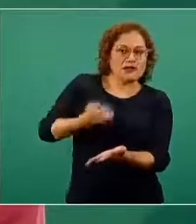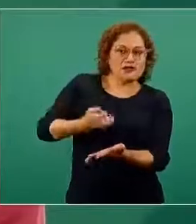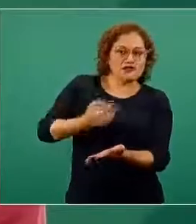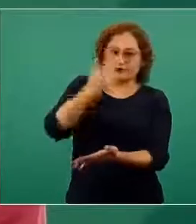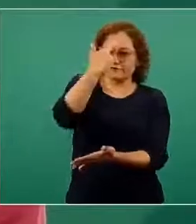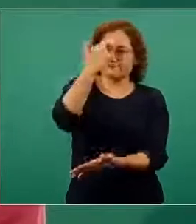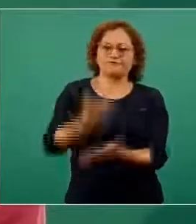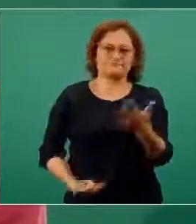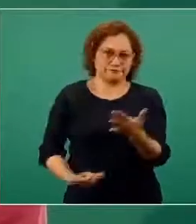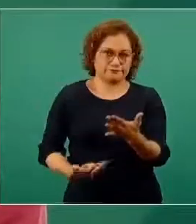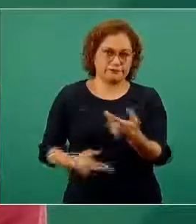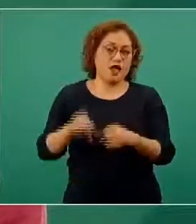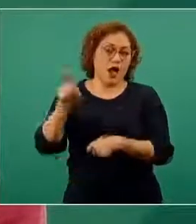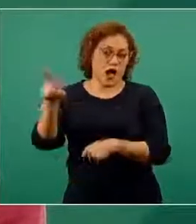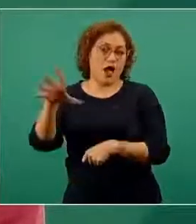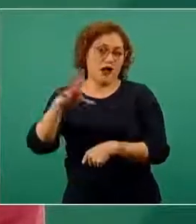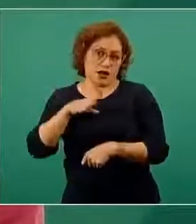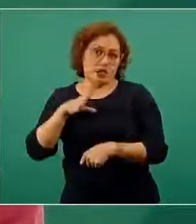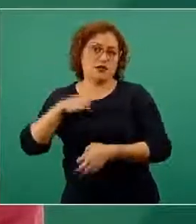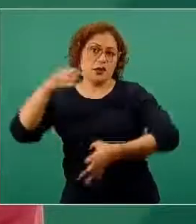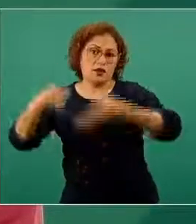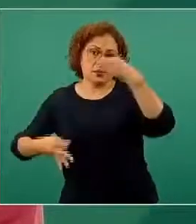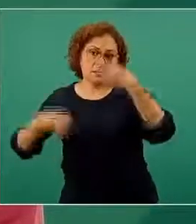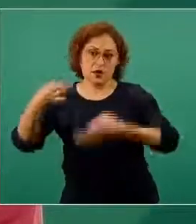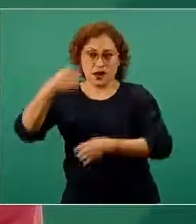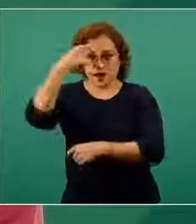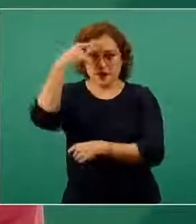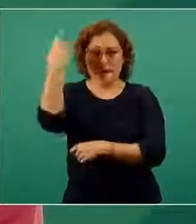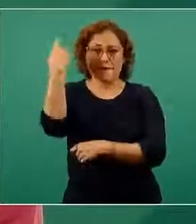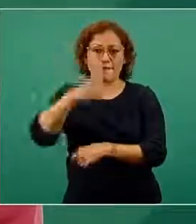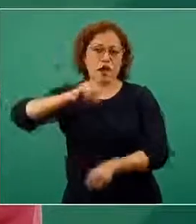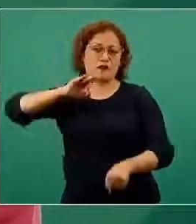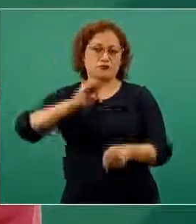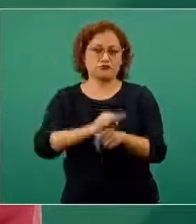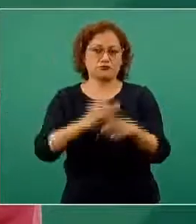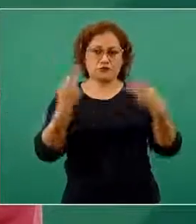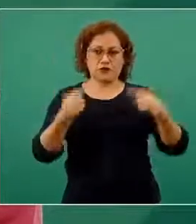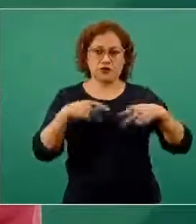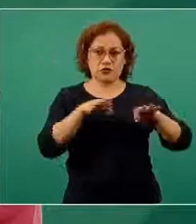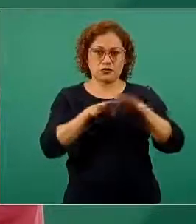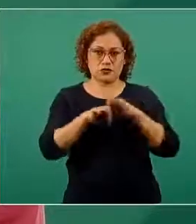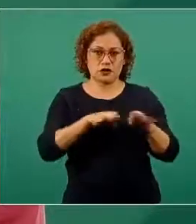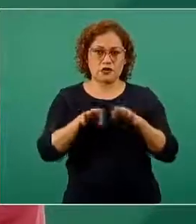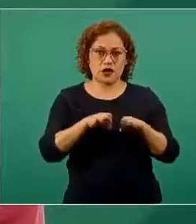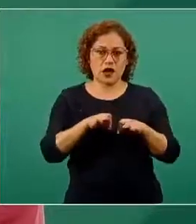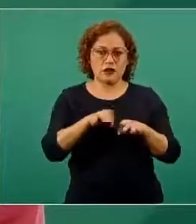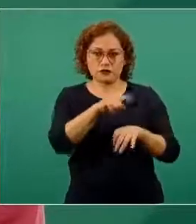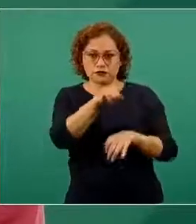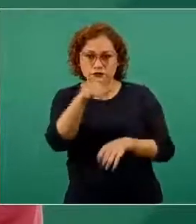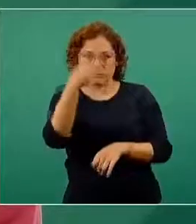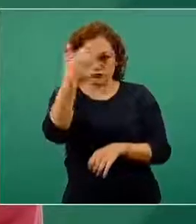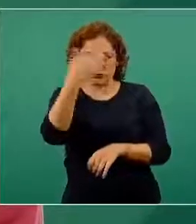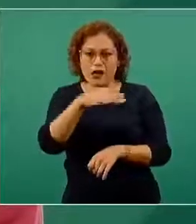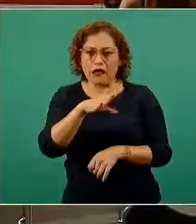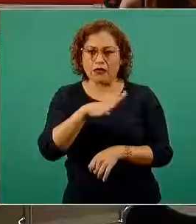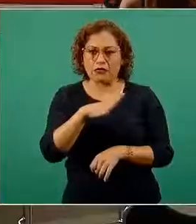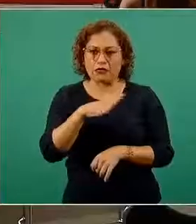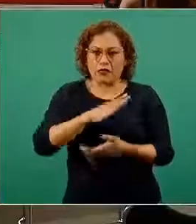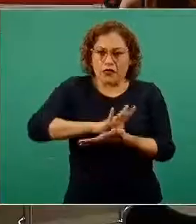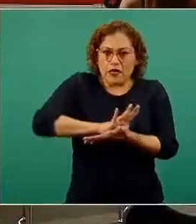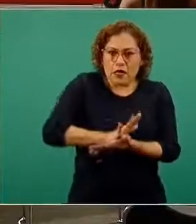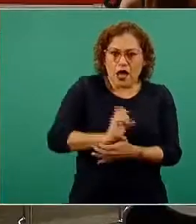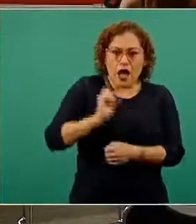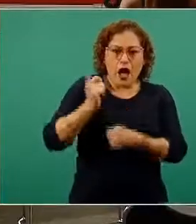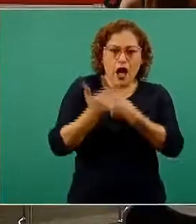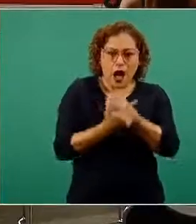Procuraduría de Defensa del Trabajo o de los trabajadores a la que se puede y debe denunciar cualquier acto de discriminación. Esta